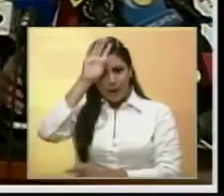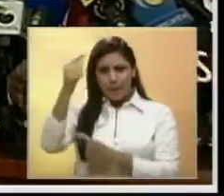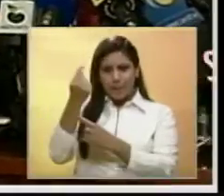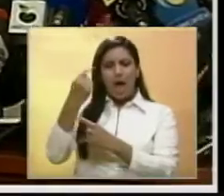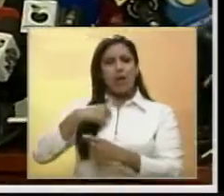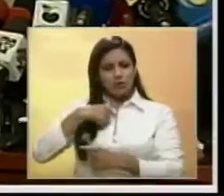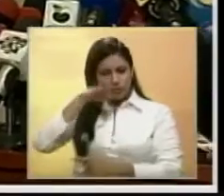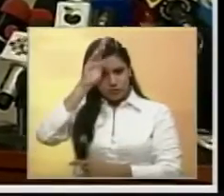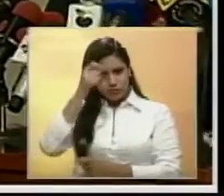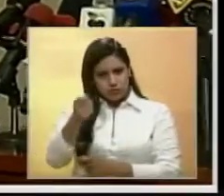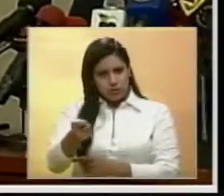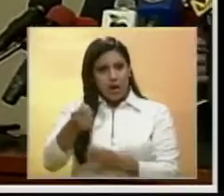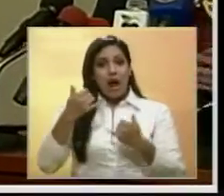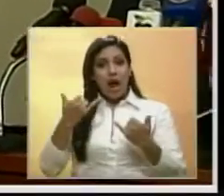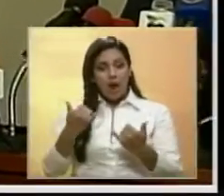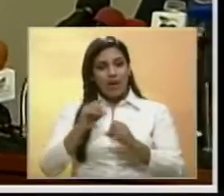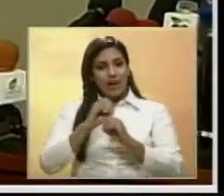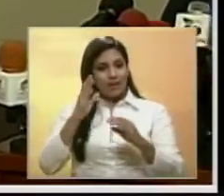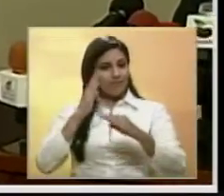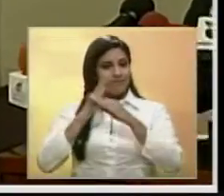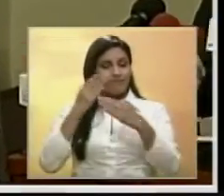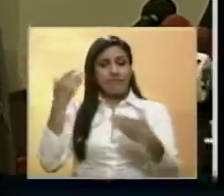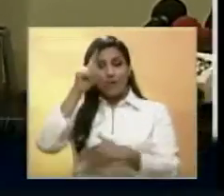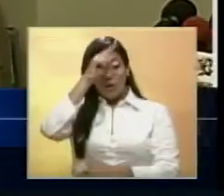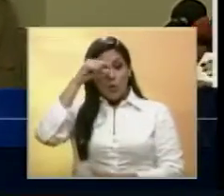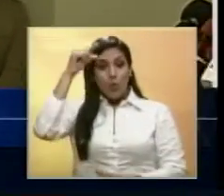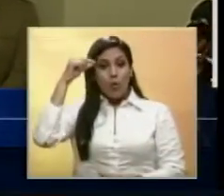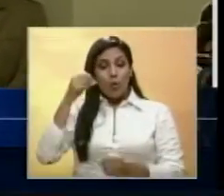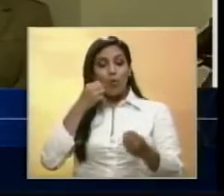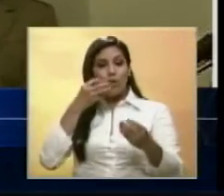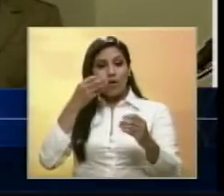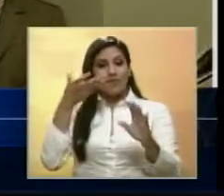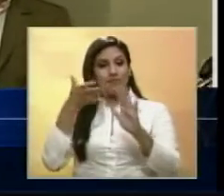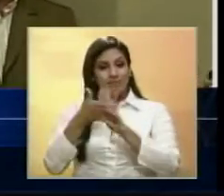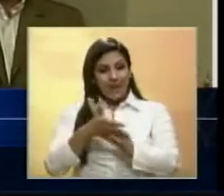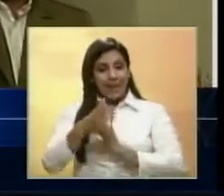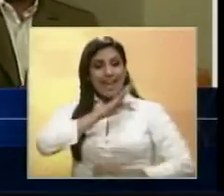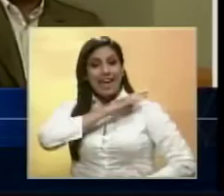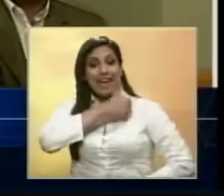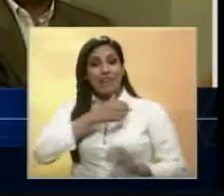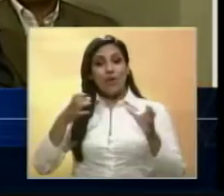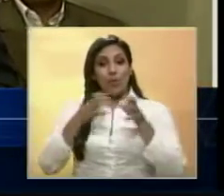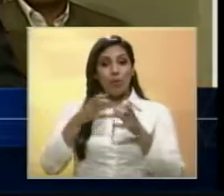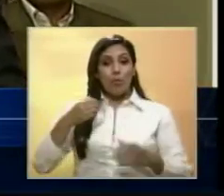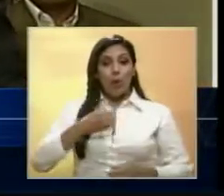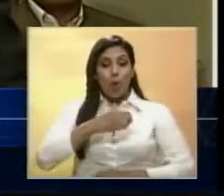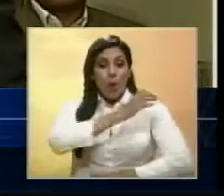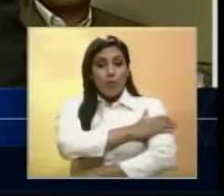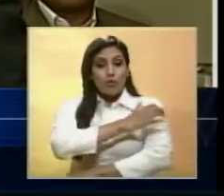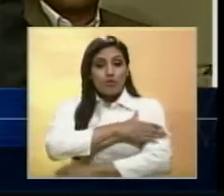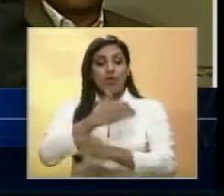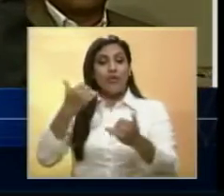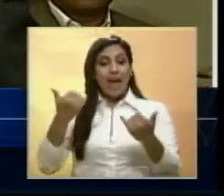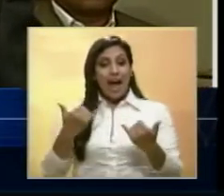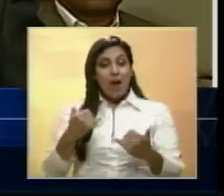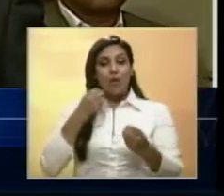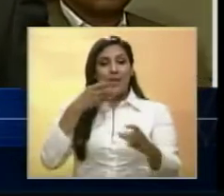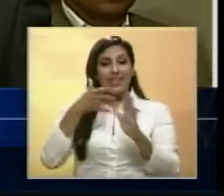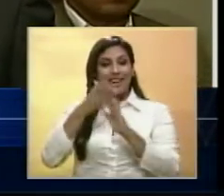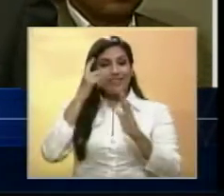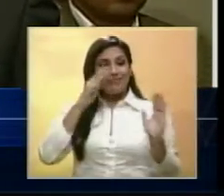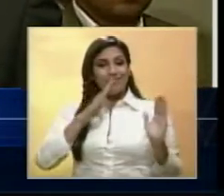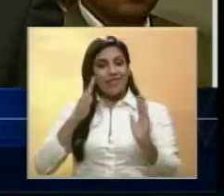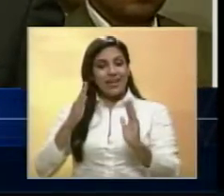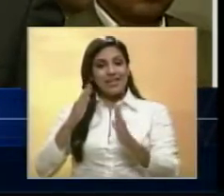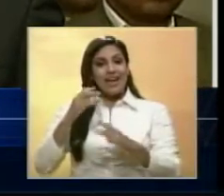con acciones. El diputado Julio Borges, jefe de la bancada de la Mesa de la Unidad Democrática en la Asamblea Nacional, refiriéndose a lo que va a ser la